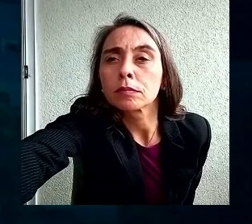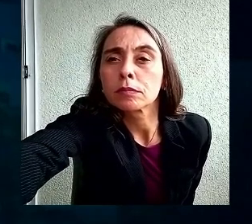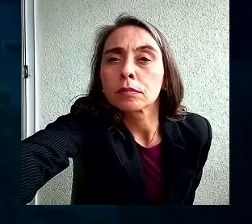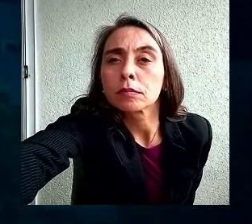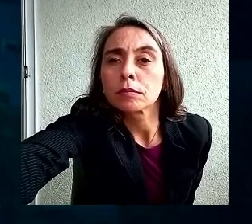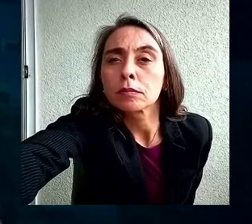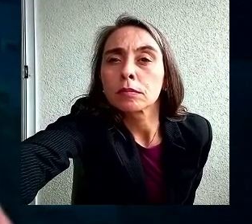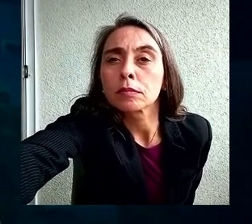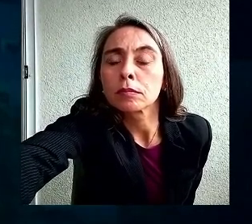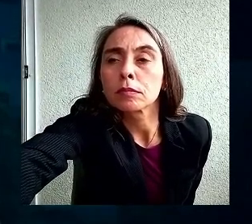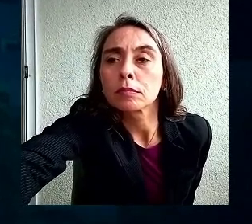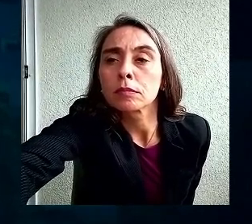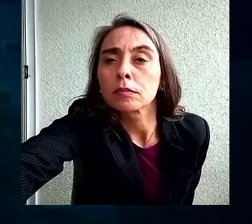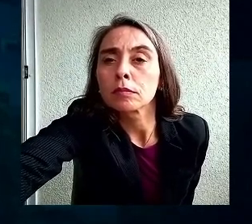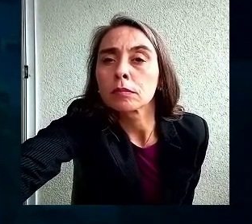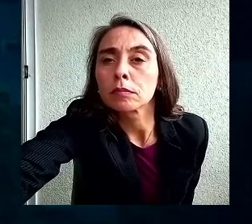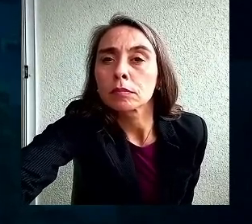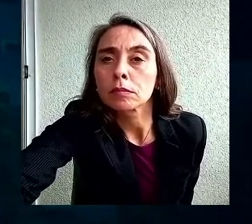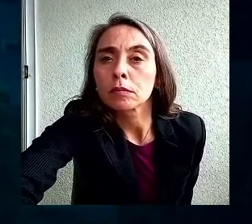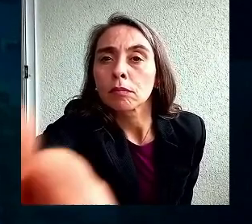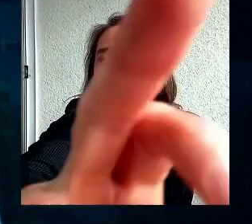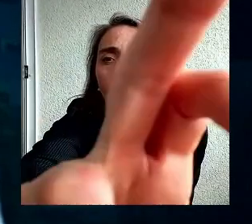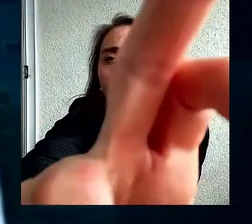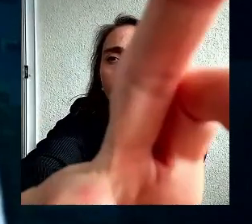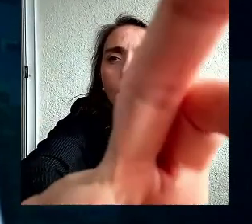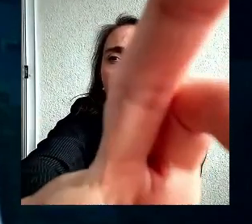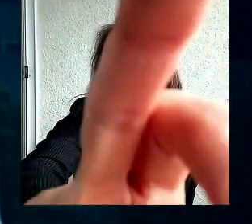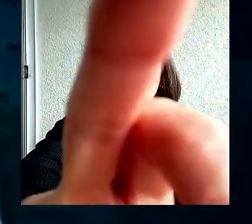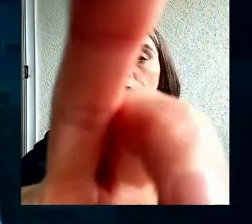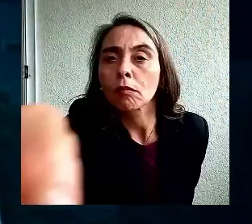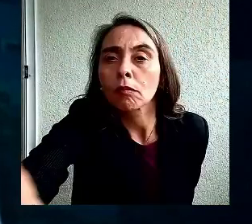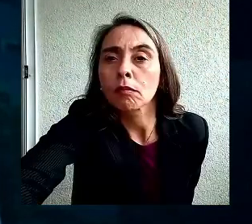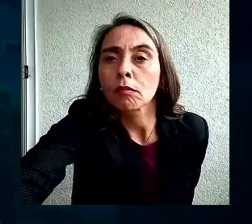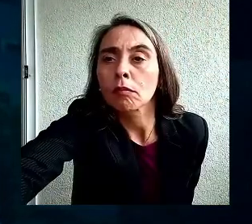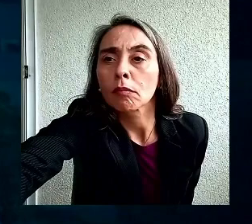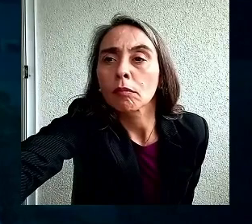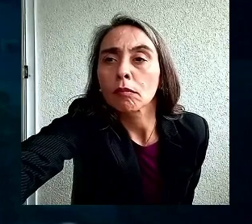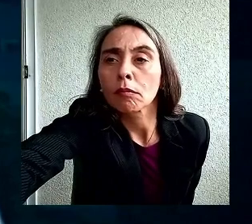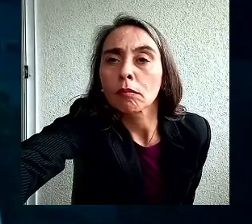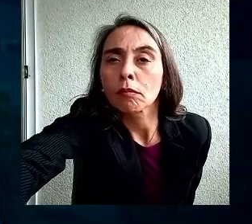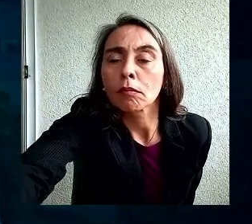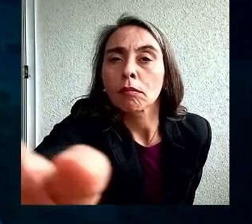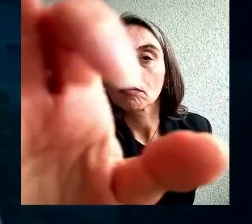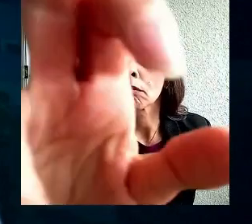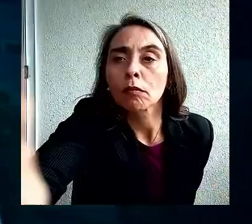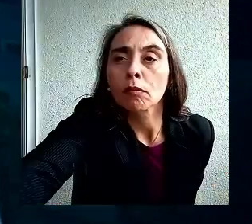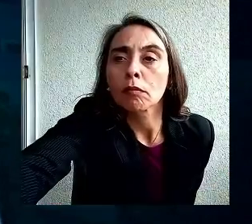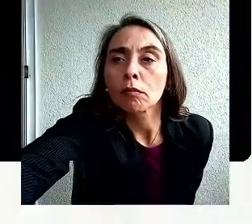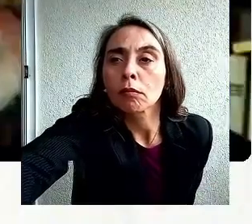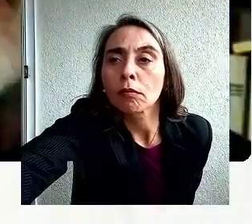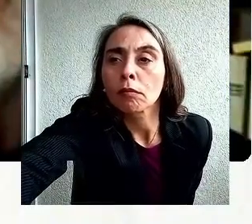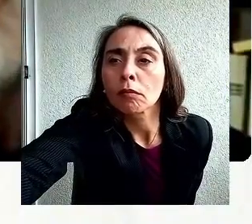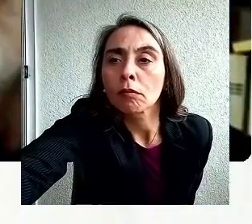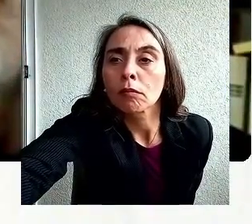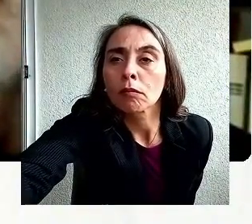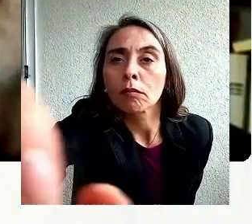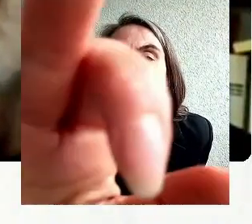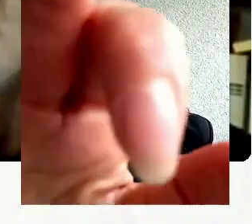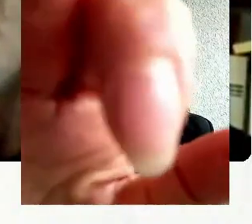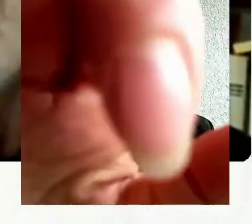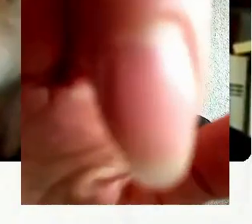y aeroespacial, ingeniería civil y ambiental y los recursos de